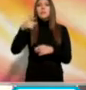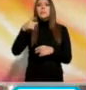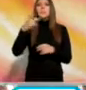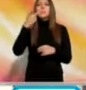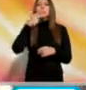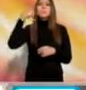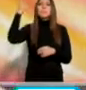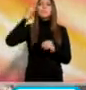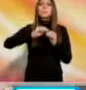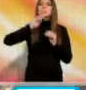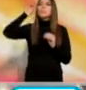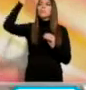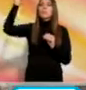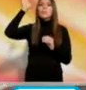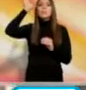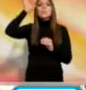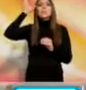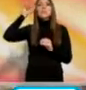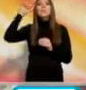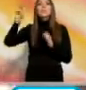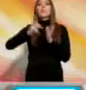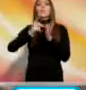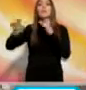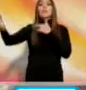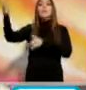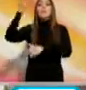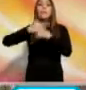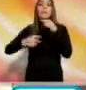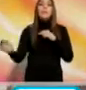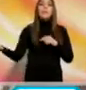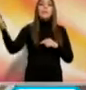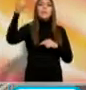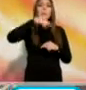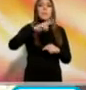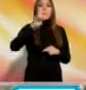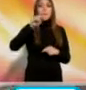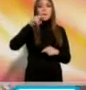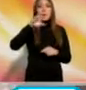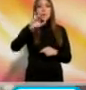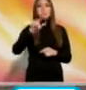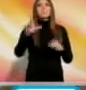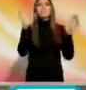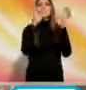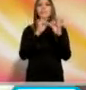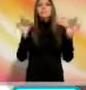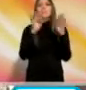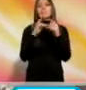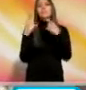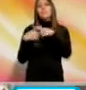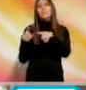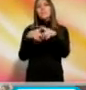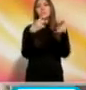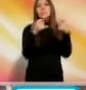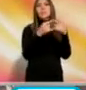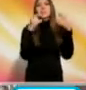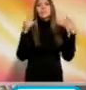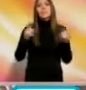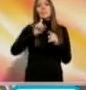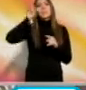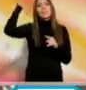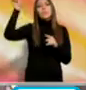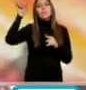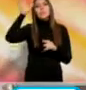cuando regresó a Venecia, contó todas sus aventuras en aquel lugar. Este fue un libro